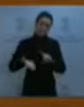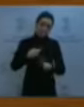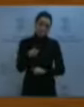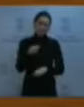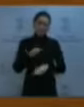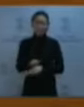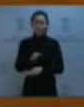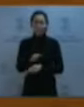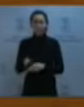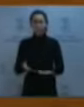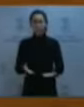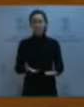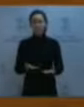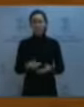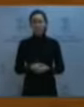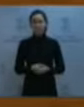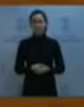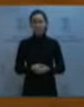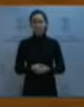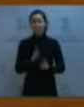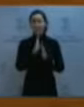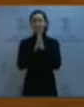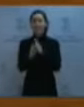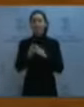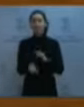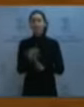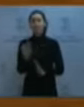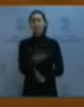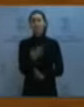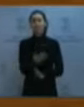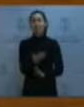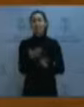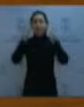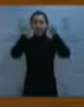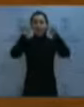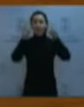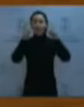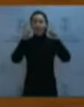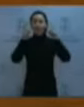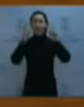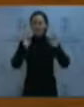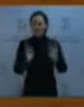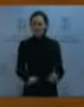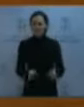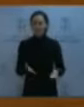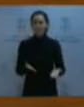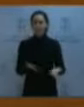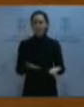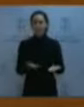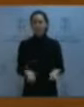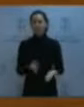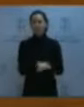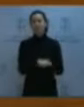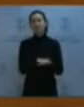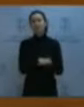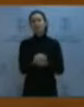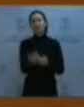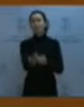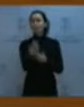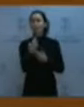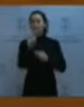invertir en la inversión directa productiva. En educación, más de lo mismo. Por cierto, han anunciado ustedes ya una oferta de